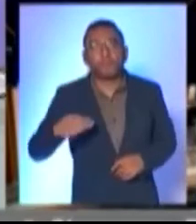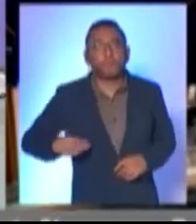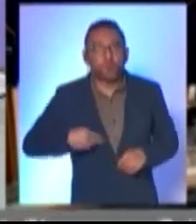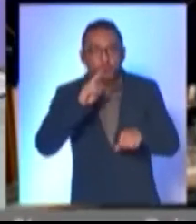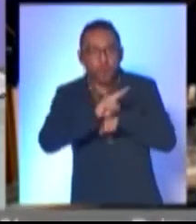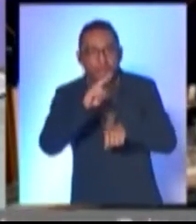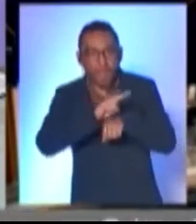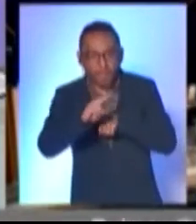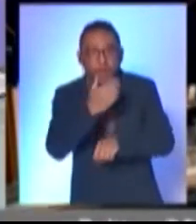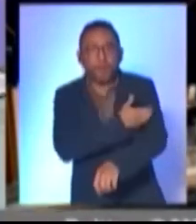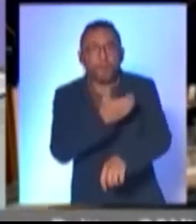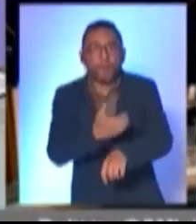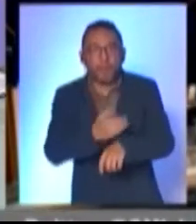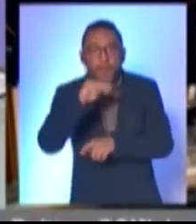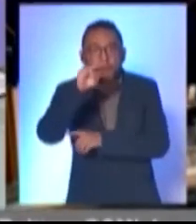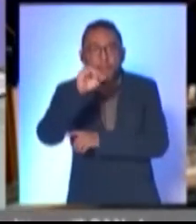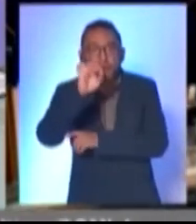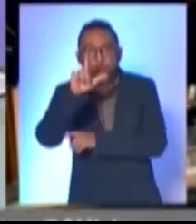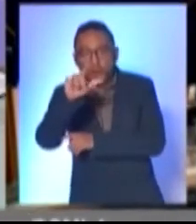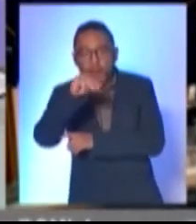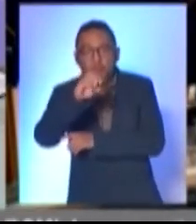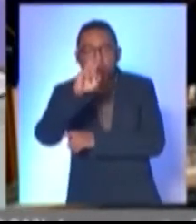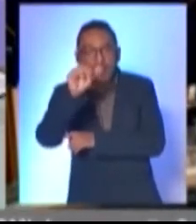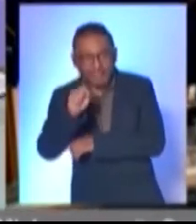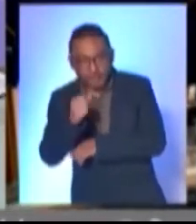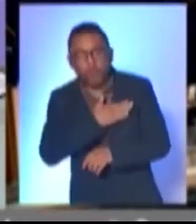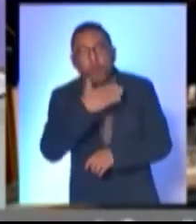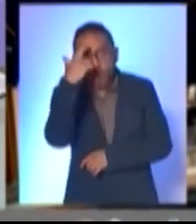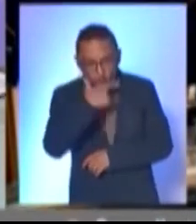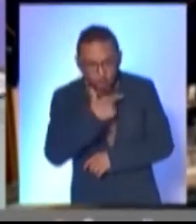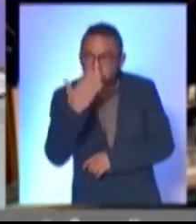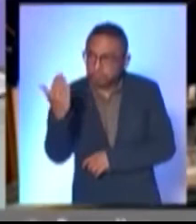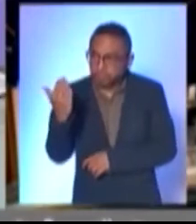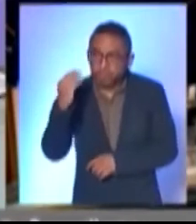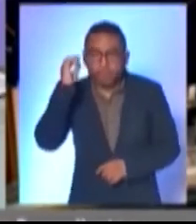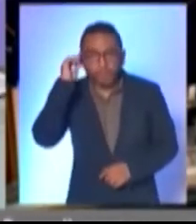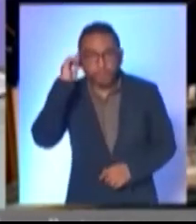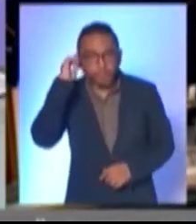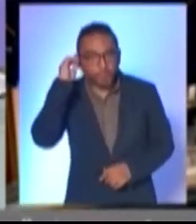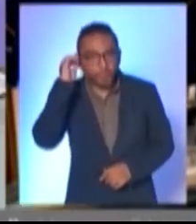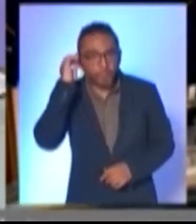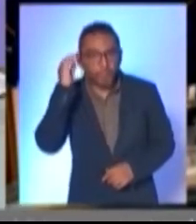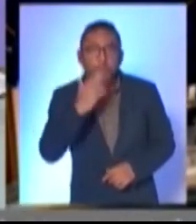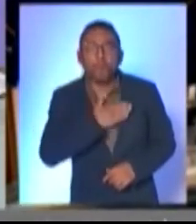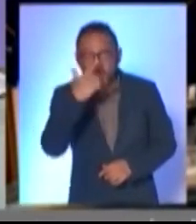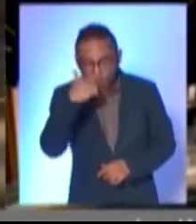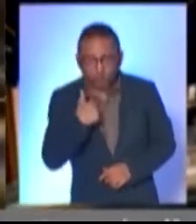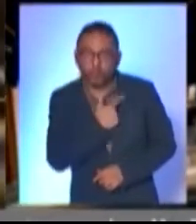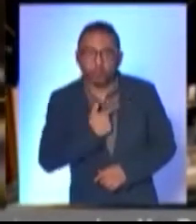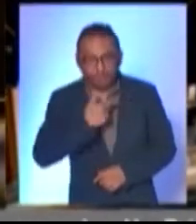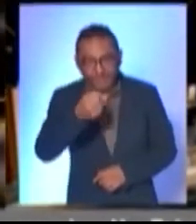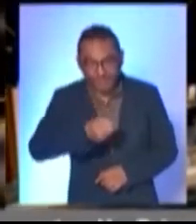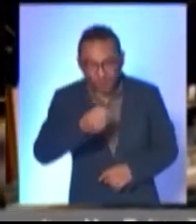hasta el municipio de Uruapan, con nuestro compañero corresponsal Manuel Morales. Manuel, muy buena noche, escuchamos tu reporte. Erich, muy buenas noches, con el gusto de saludarte a ti y a todos los